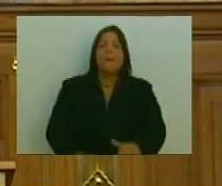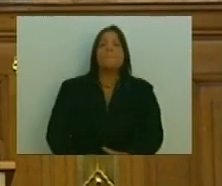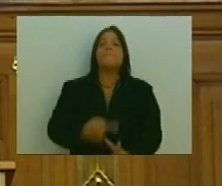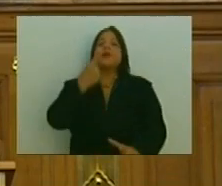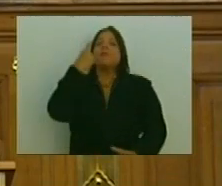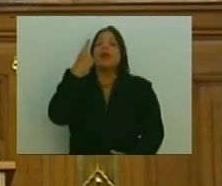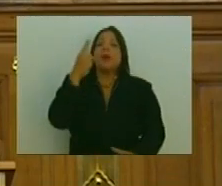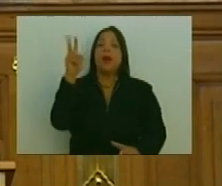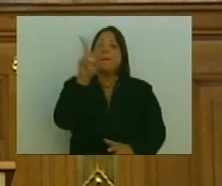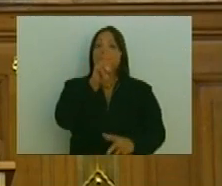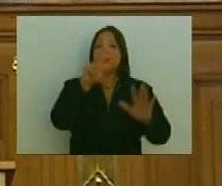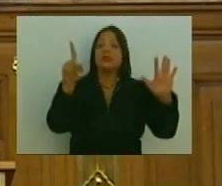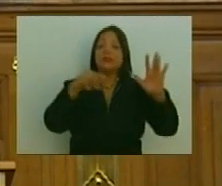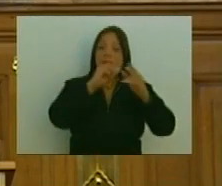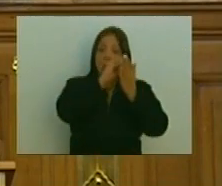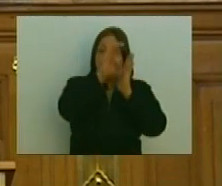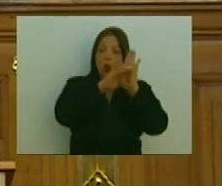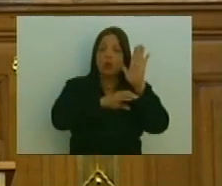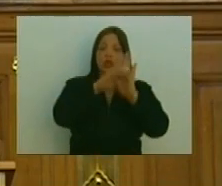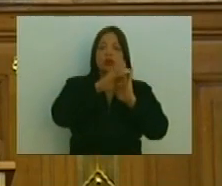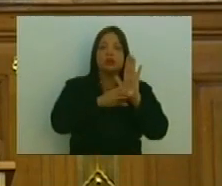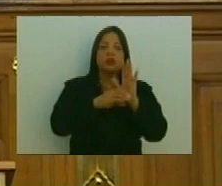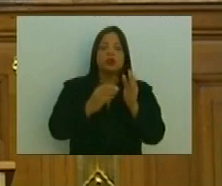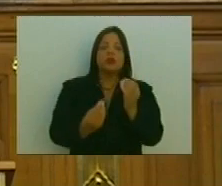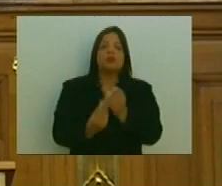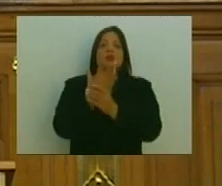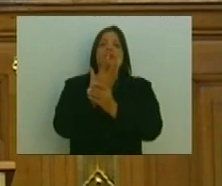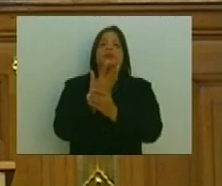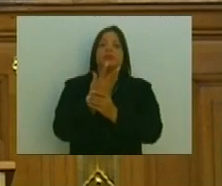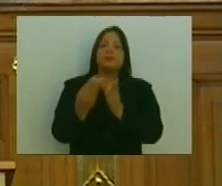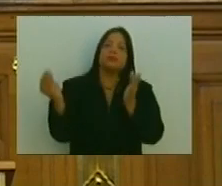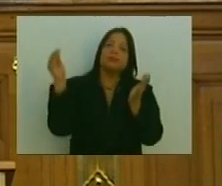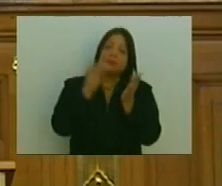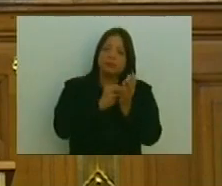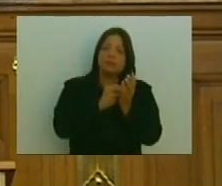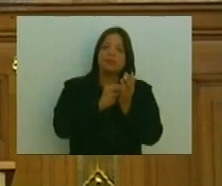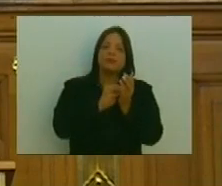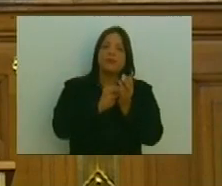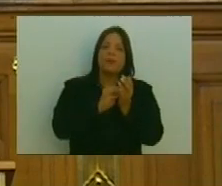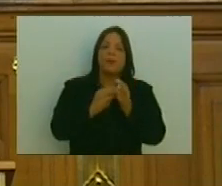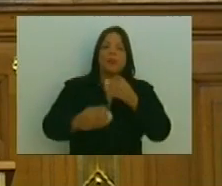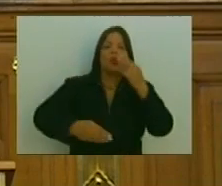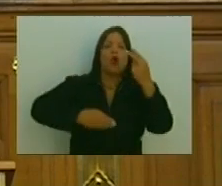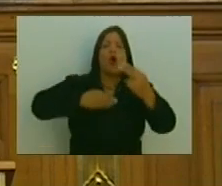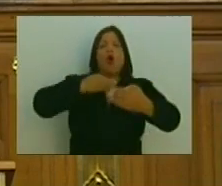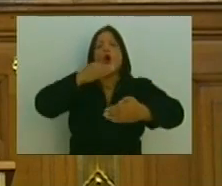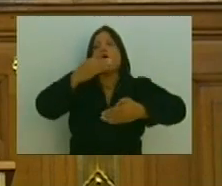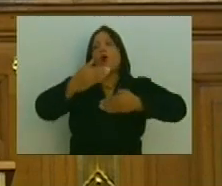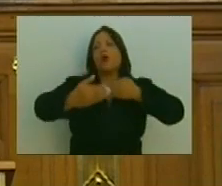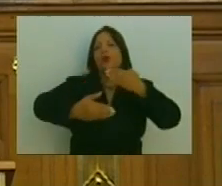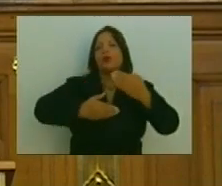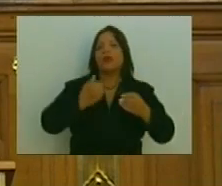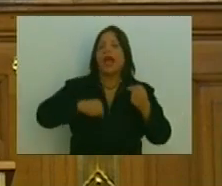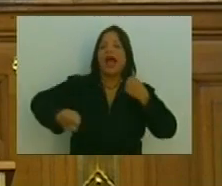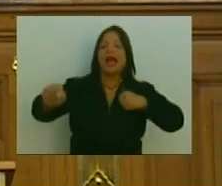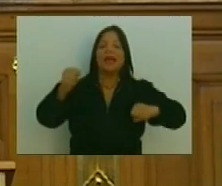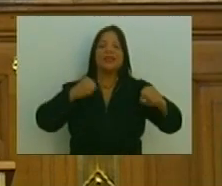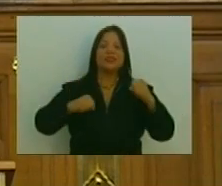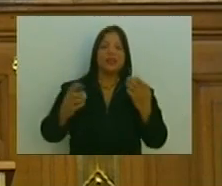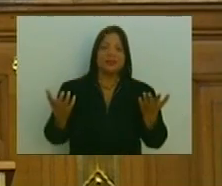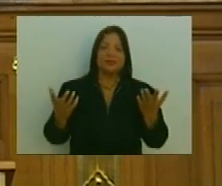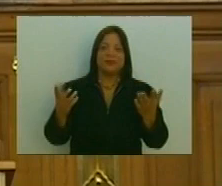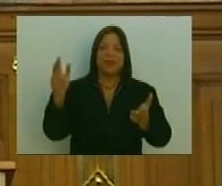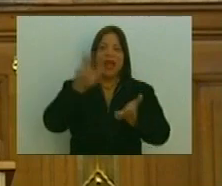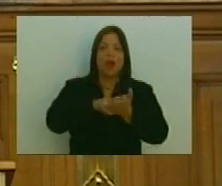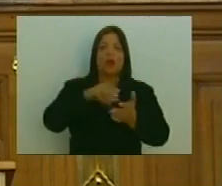en más de 26 constituciones que tiene esta patria, se dio. Y a partir de ahí vino todo un accionar, todo un accionar. Fíjense, el